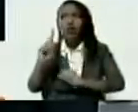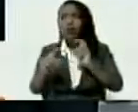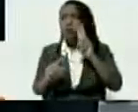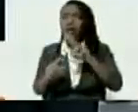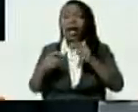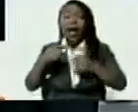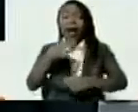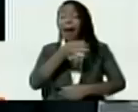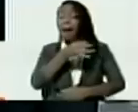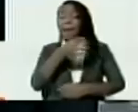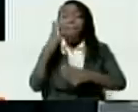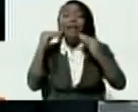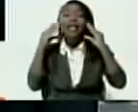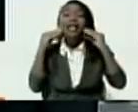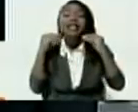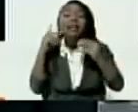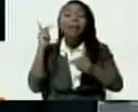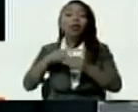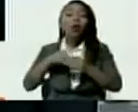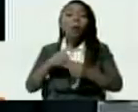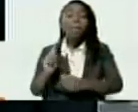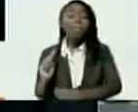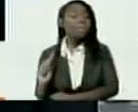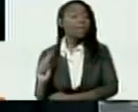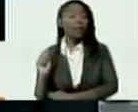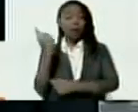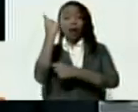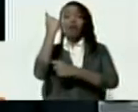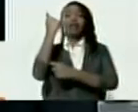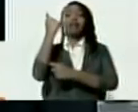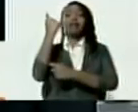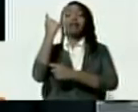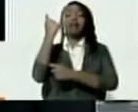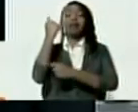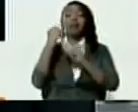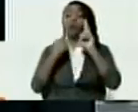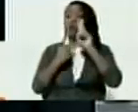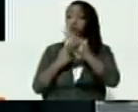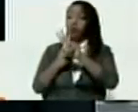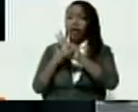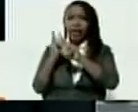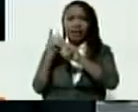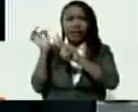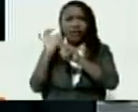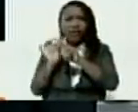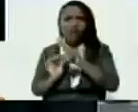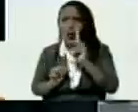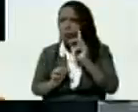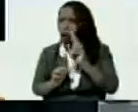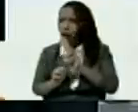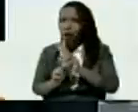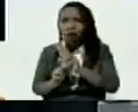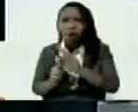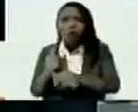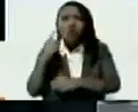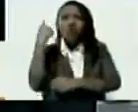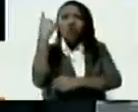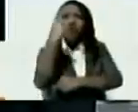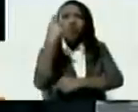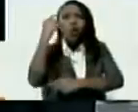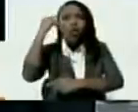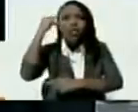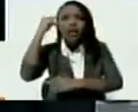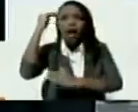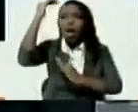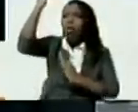Expertos petroleros señalan que por primera vez observan este fenómeno. En un solo día